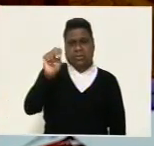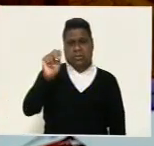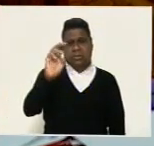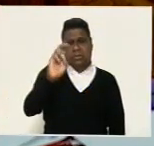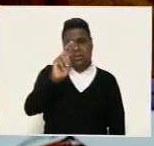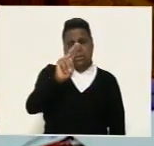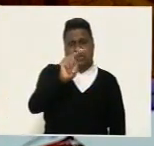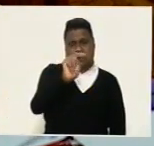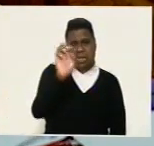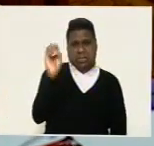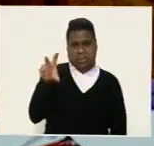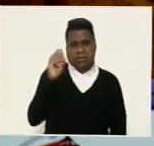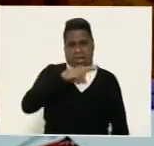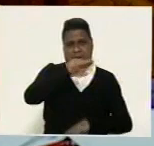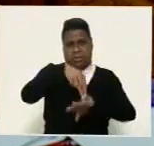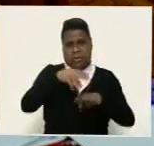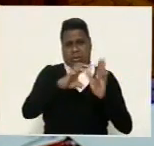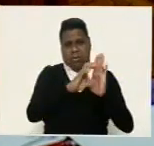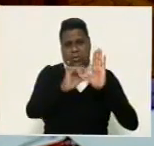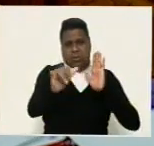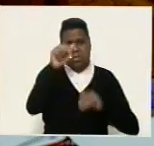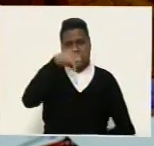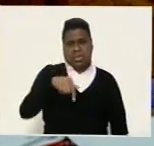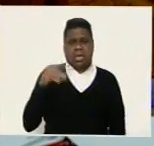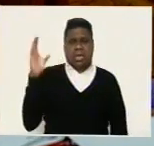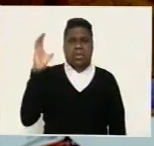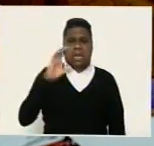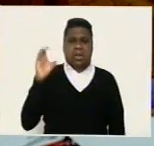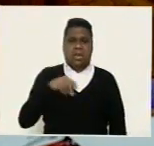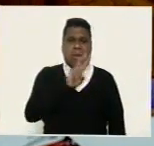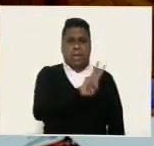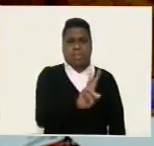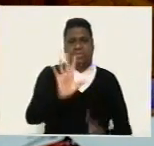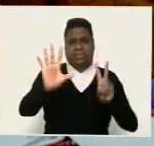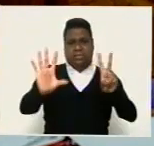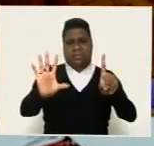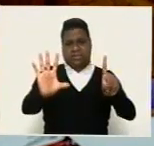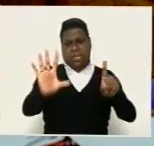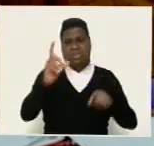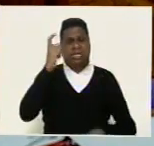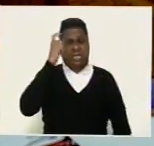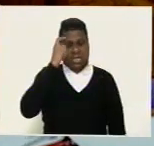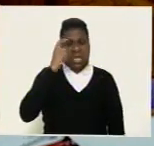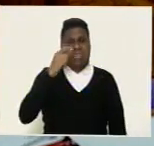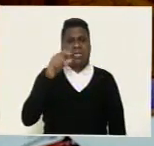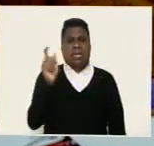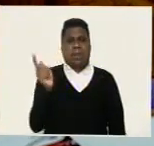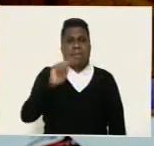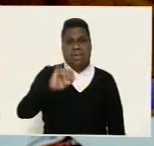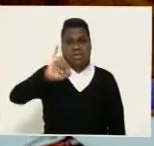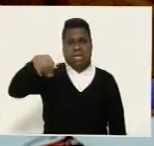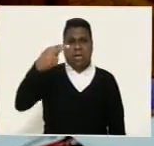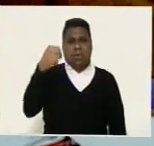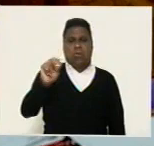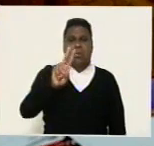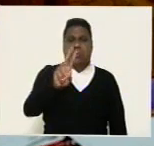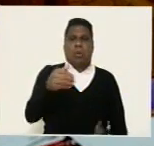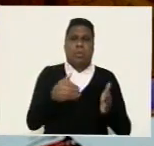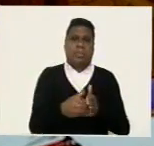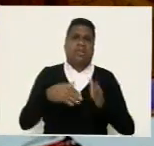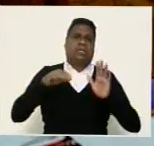Nacional Constituyente, en Caracas, a los 26 días del mes de junio de 2018.